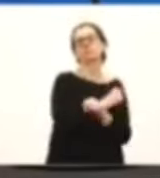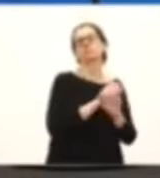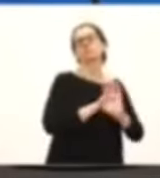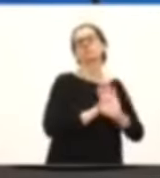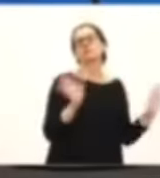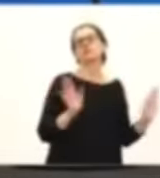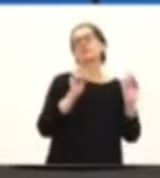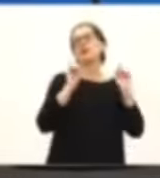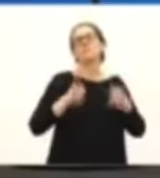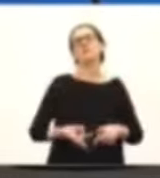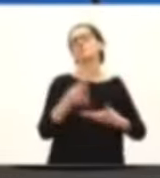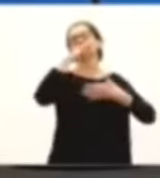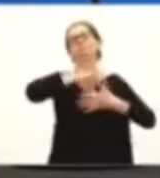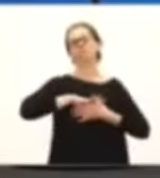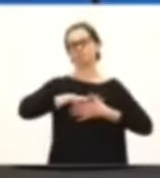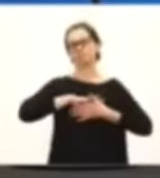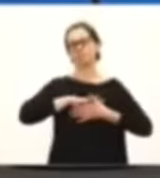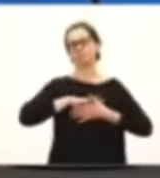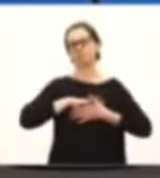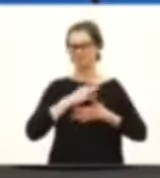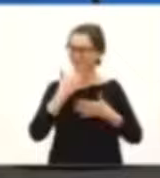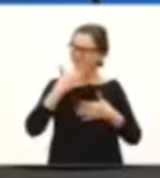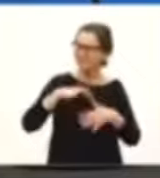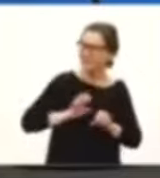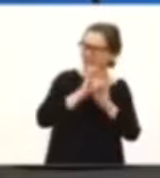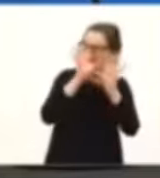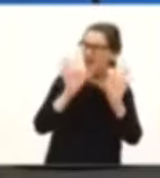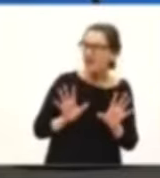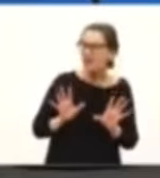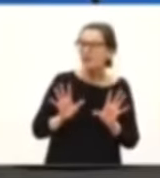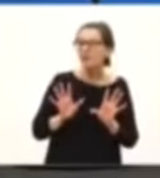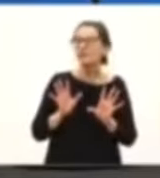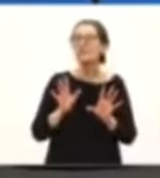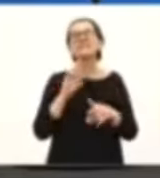nexo. No sé si quedó claro.